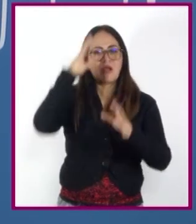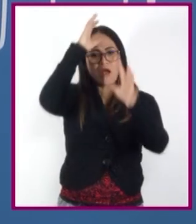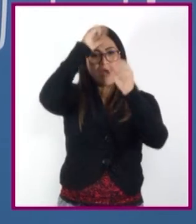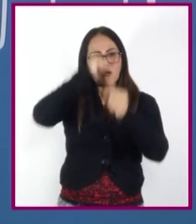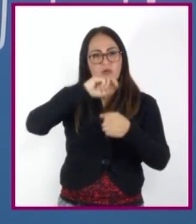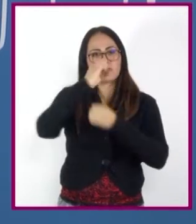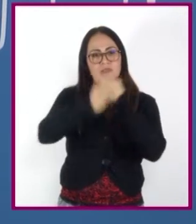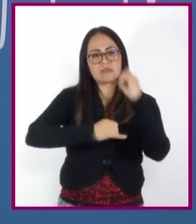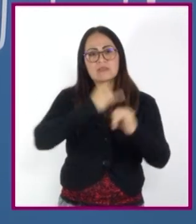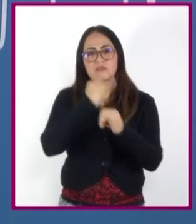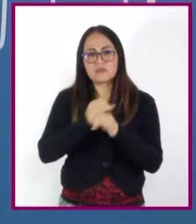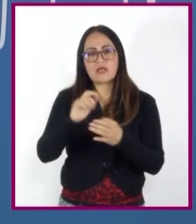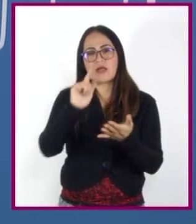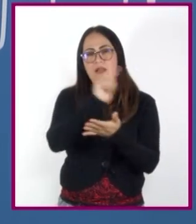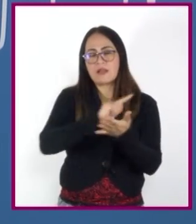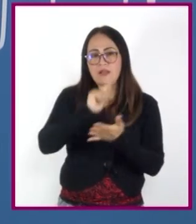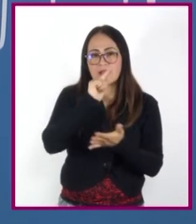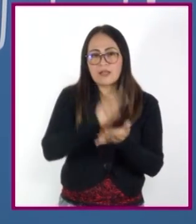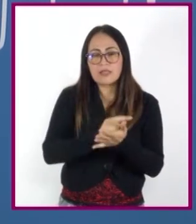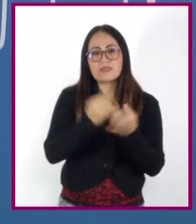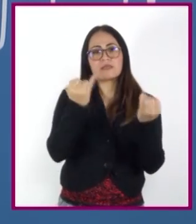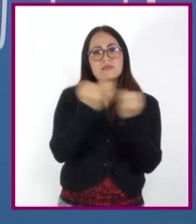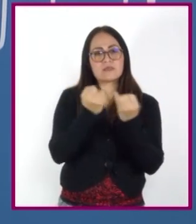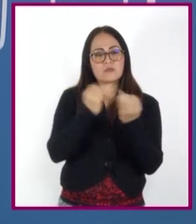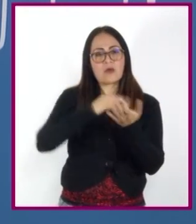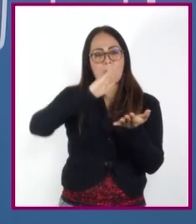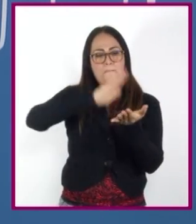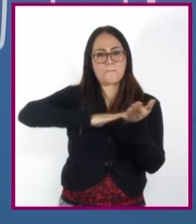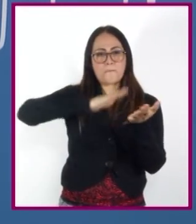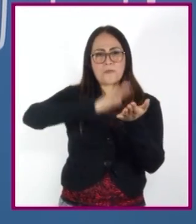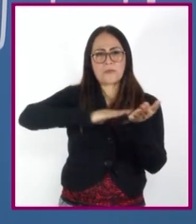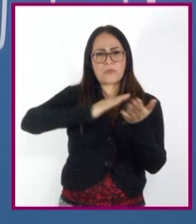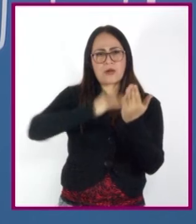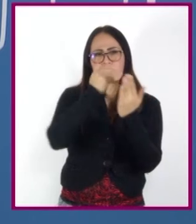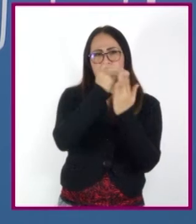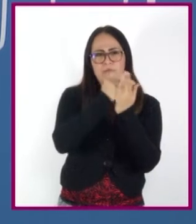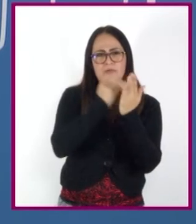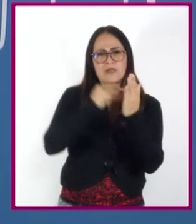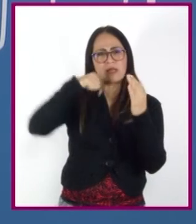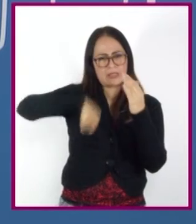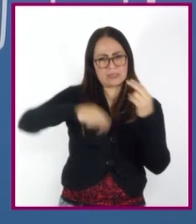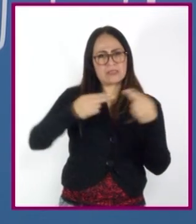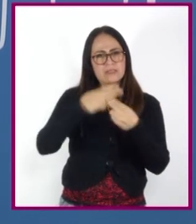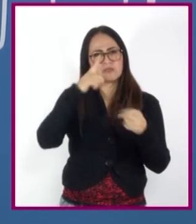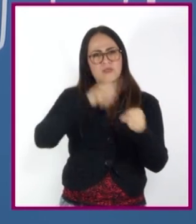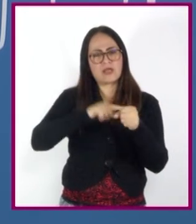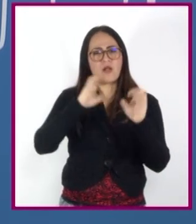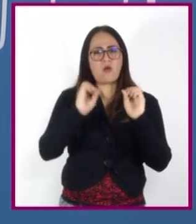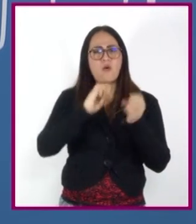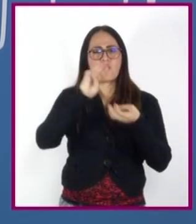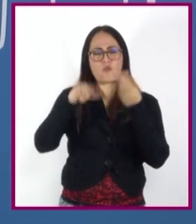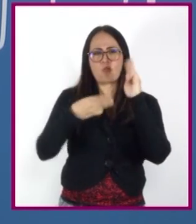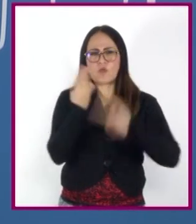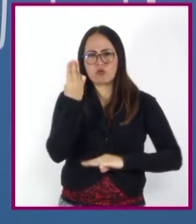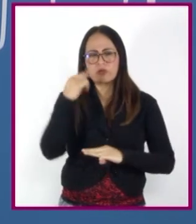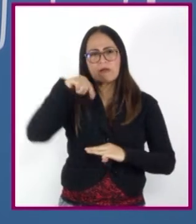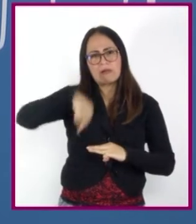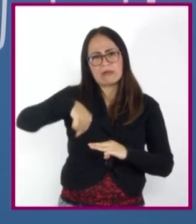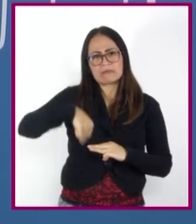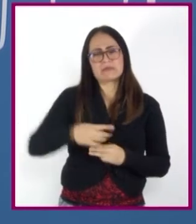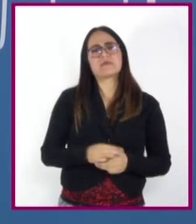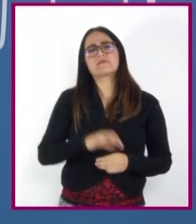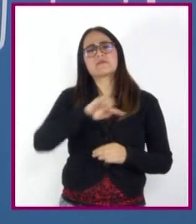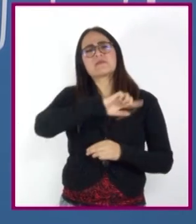documentos, leyes e incluso manifestaciones que se hacen a nivel nacional o mundial y que tendrían un